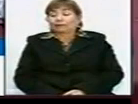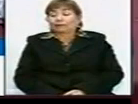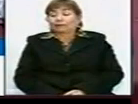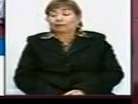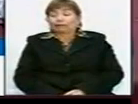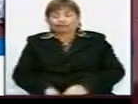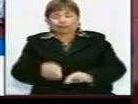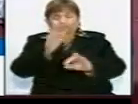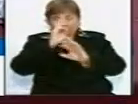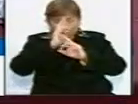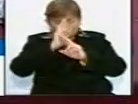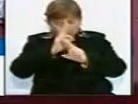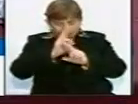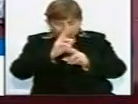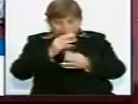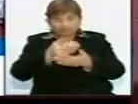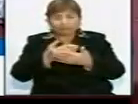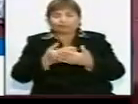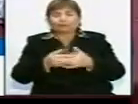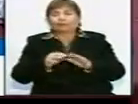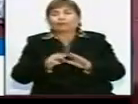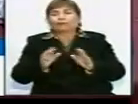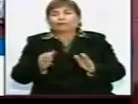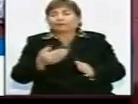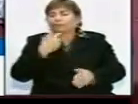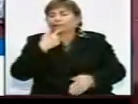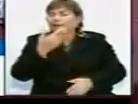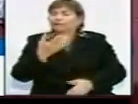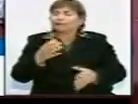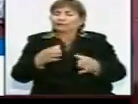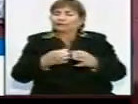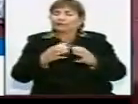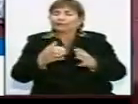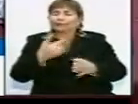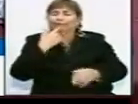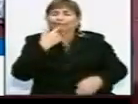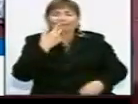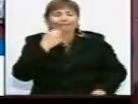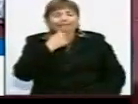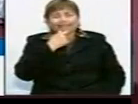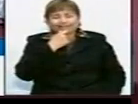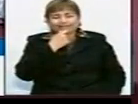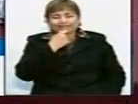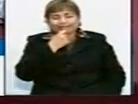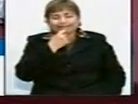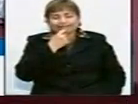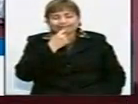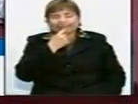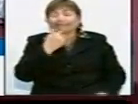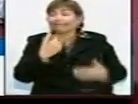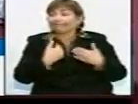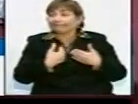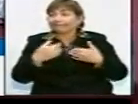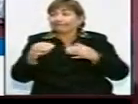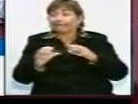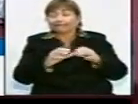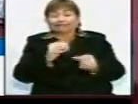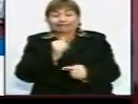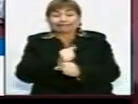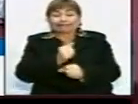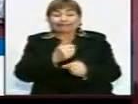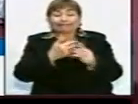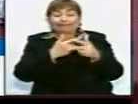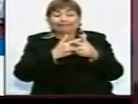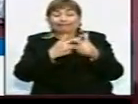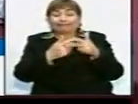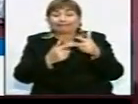medida de la mesa acción con necesita mire lo que se tiene que llevar a cabo es trabajar sobre tres ejes